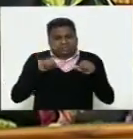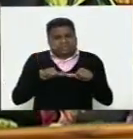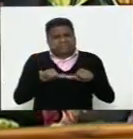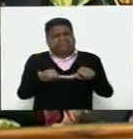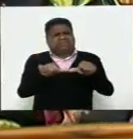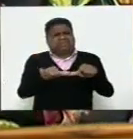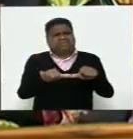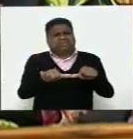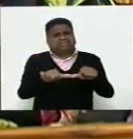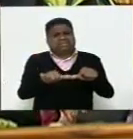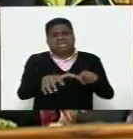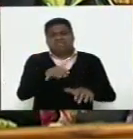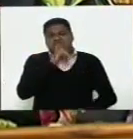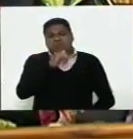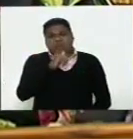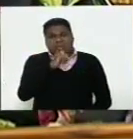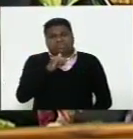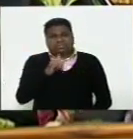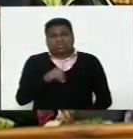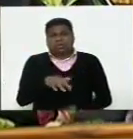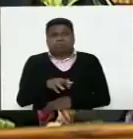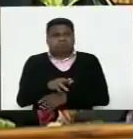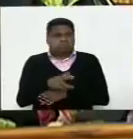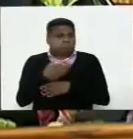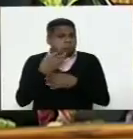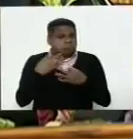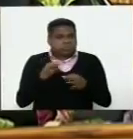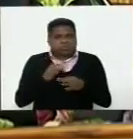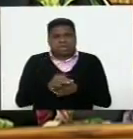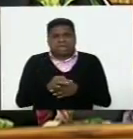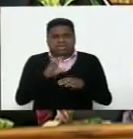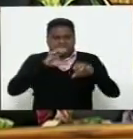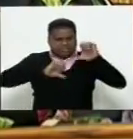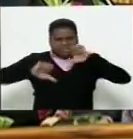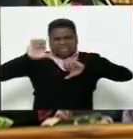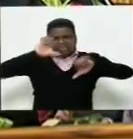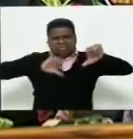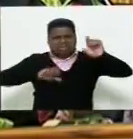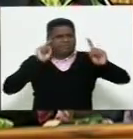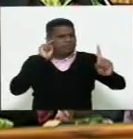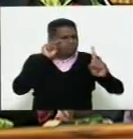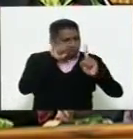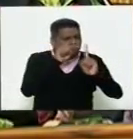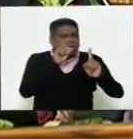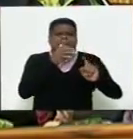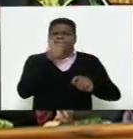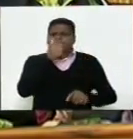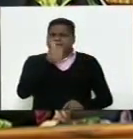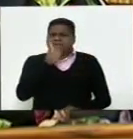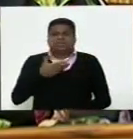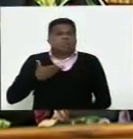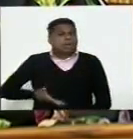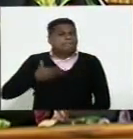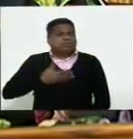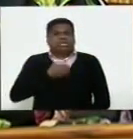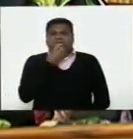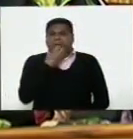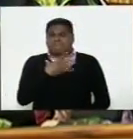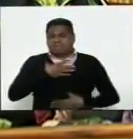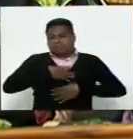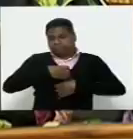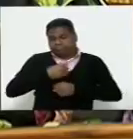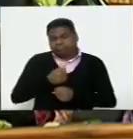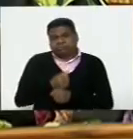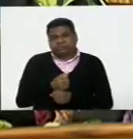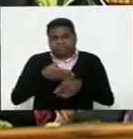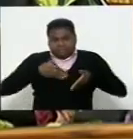permanentemente información actualizada, científica y objetiva sobre la importancia y los beneficios del parto